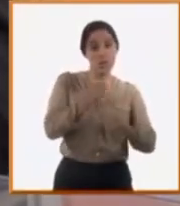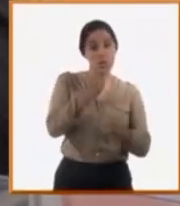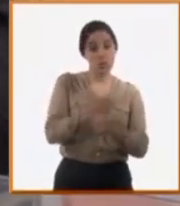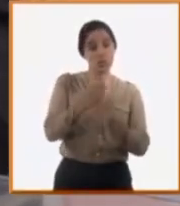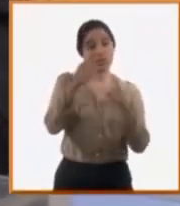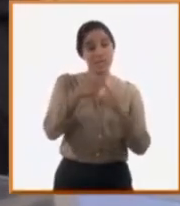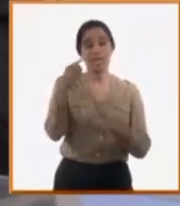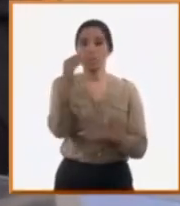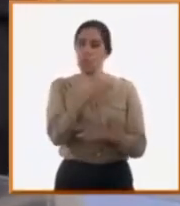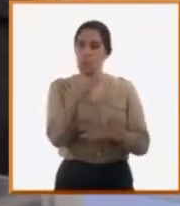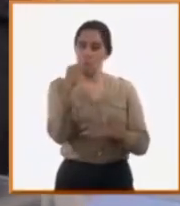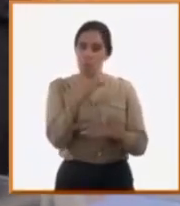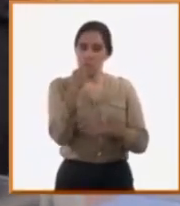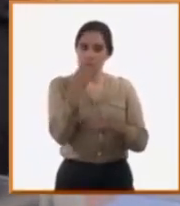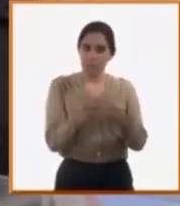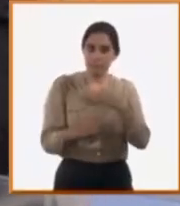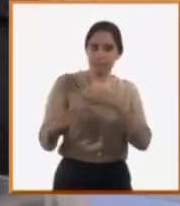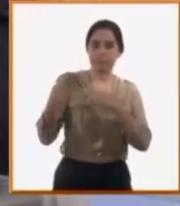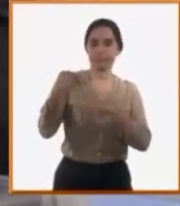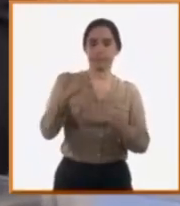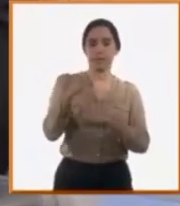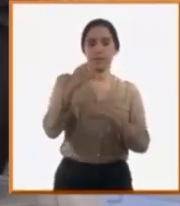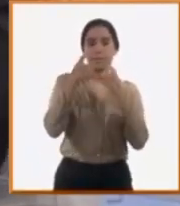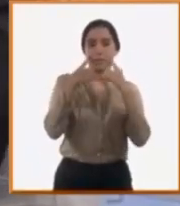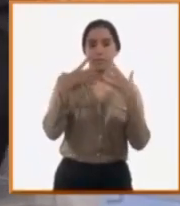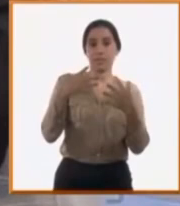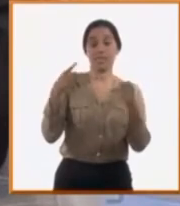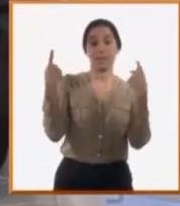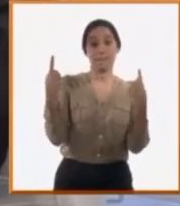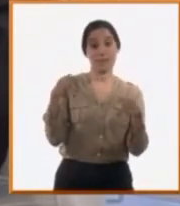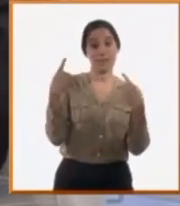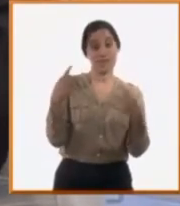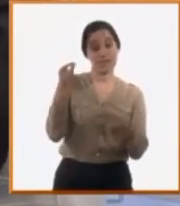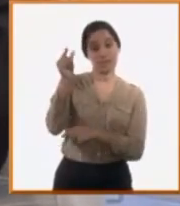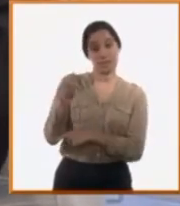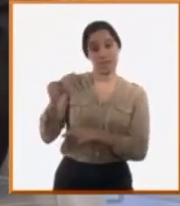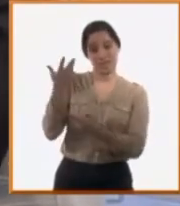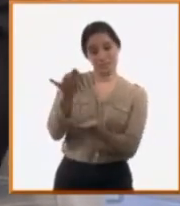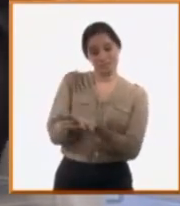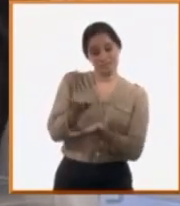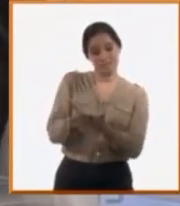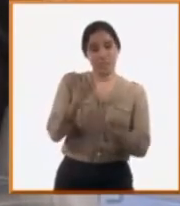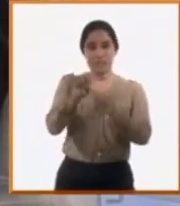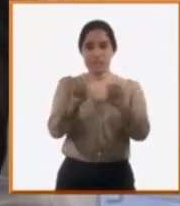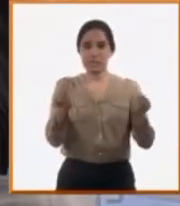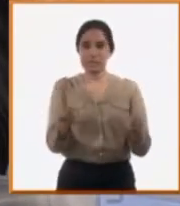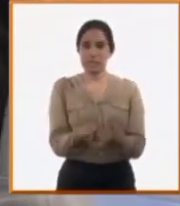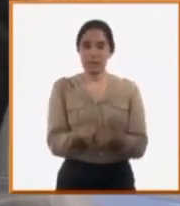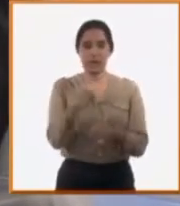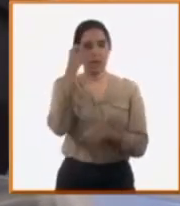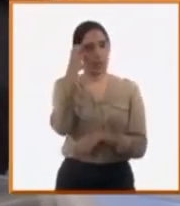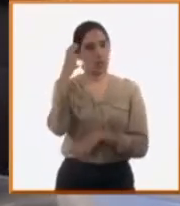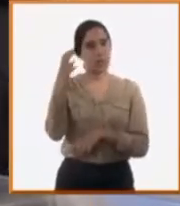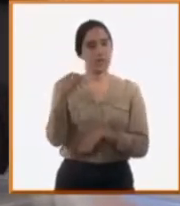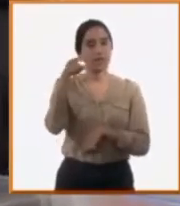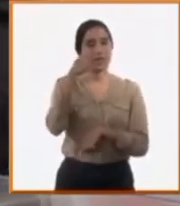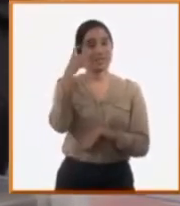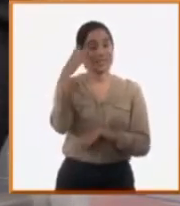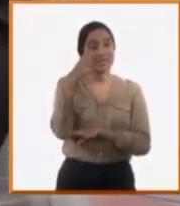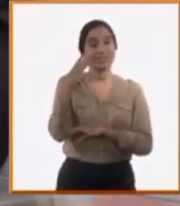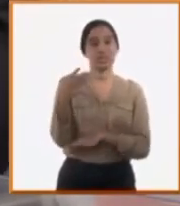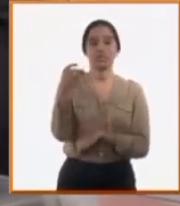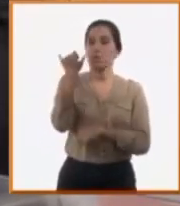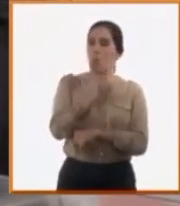formación continua de profesionales que tanto demanda este sistema de gestión de gobierno y además por supuesto desde la ciencia que también